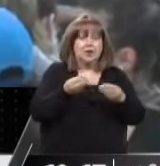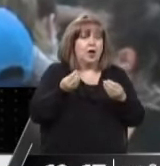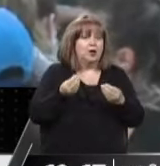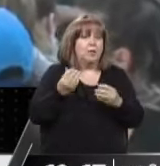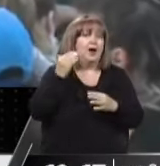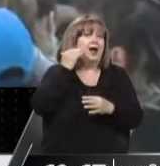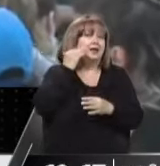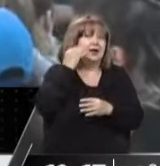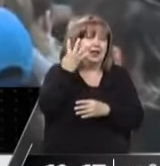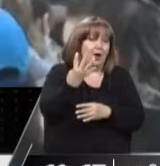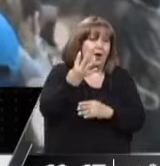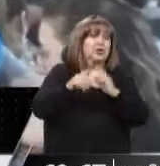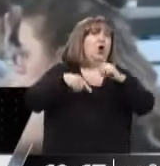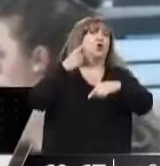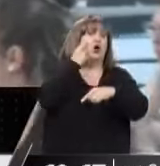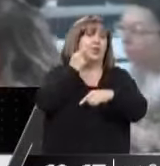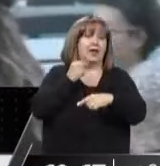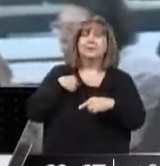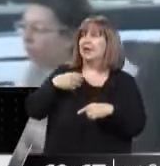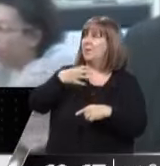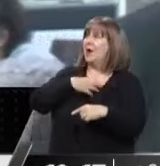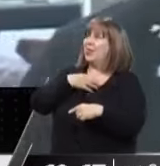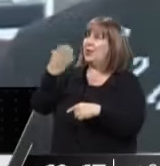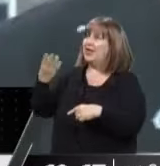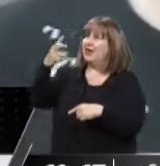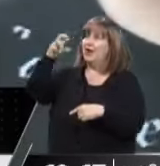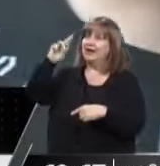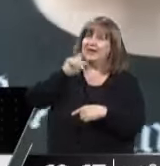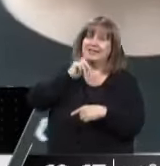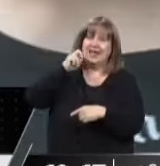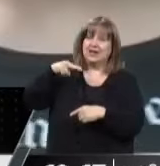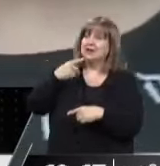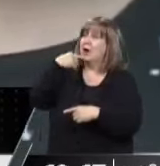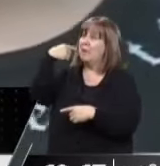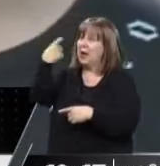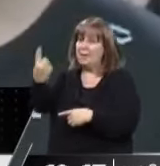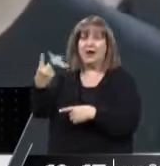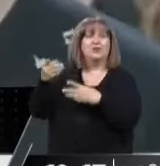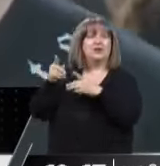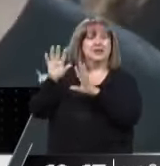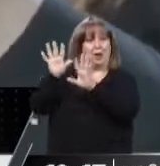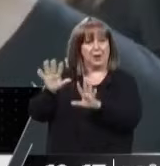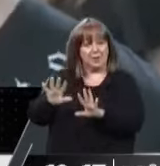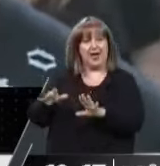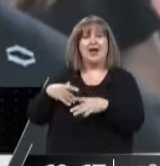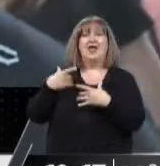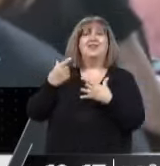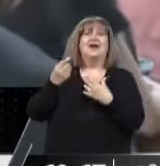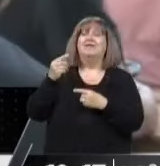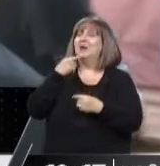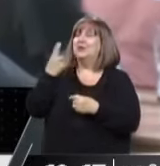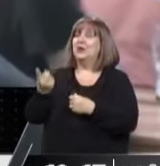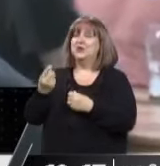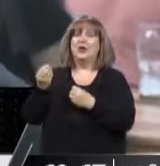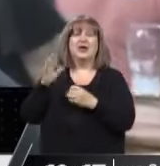de la tarde? Le vamos a preguntar a Cristian, que es el dueño de uno de los lugares de acá, de la Aristi de Villanueva, que se ha preparado y mucho para este Mundial. ¿Cómo estás,